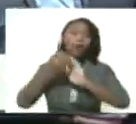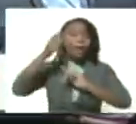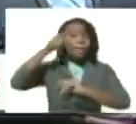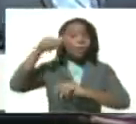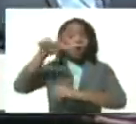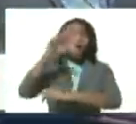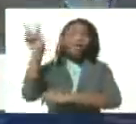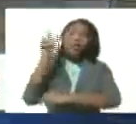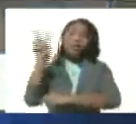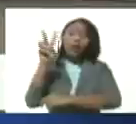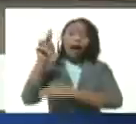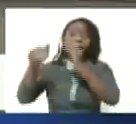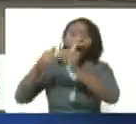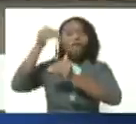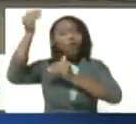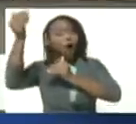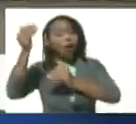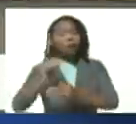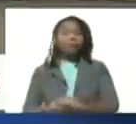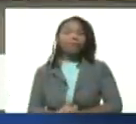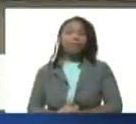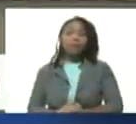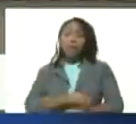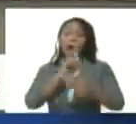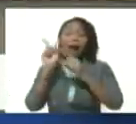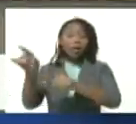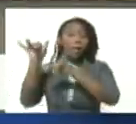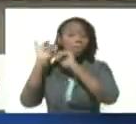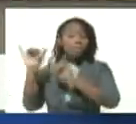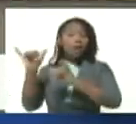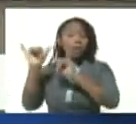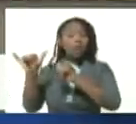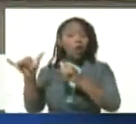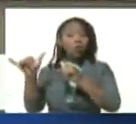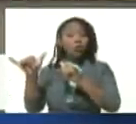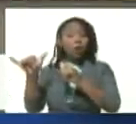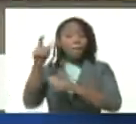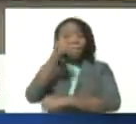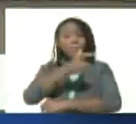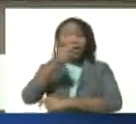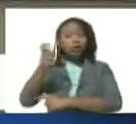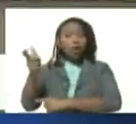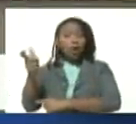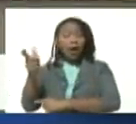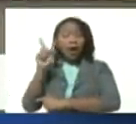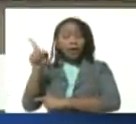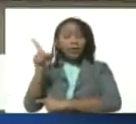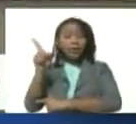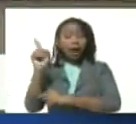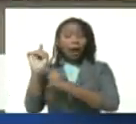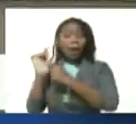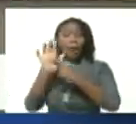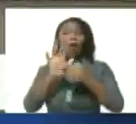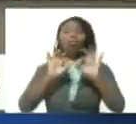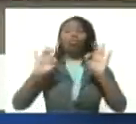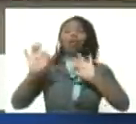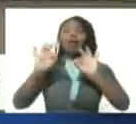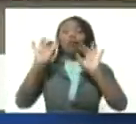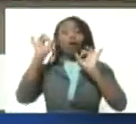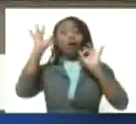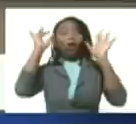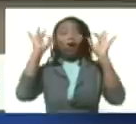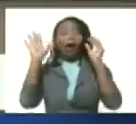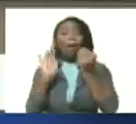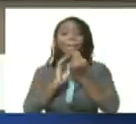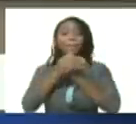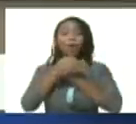venezolano en el exterior. Estos mismos factores que montaron esa fachada, pero que esconden